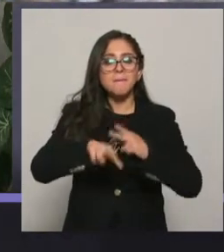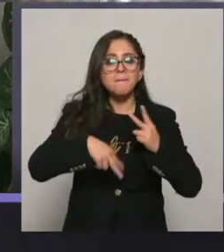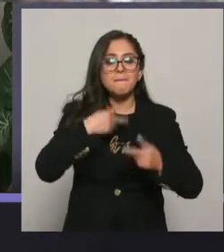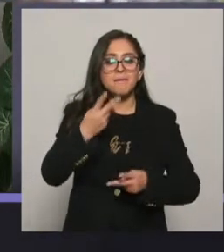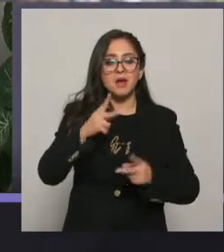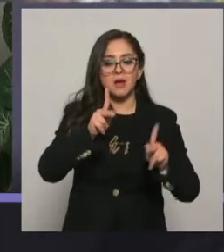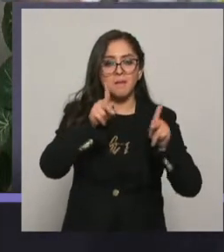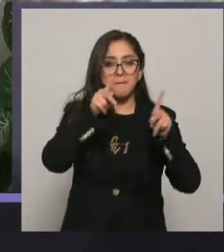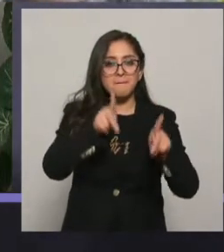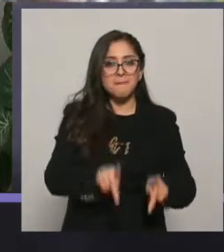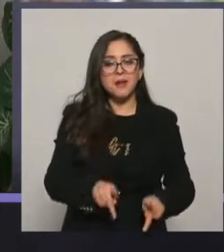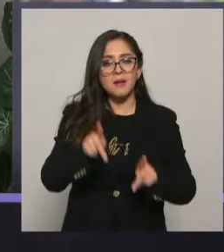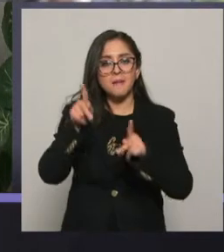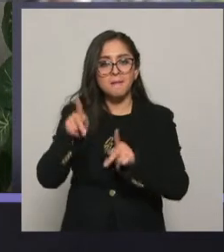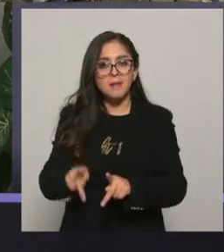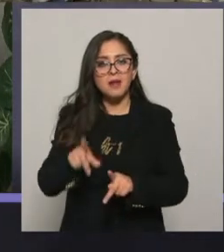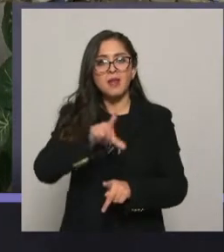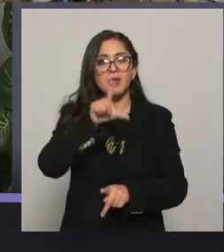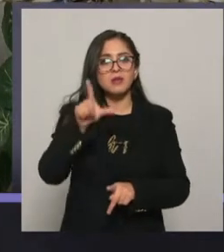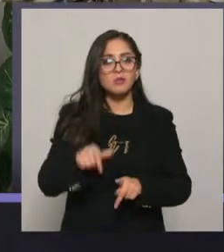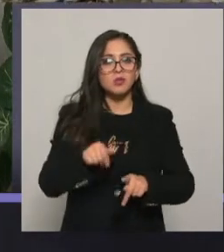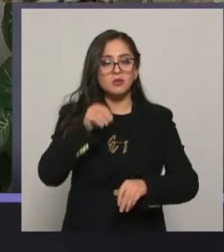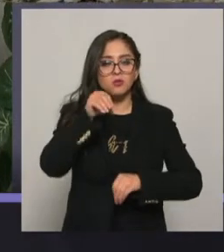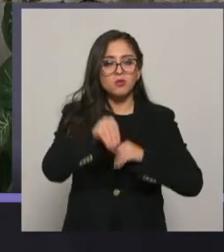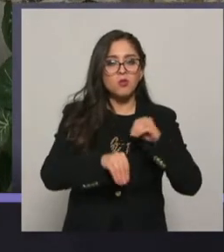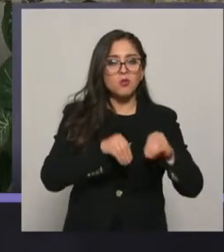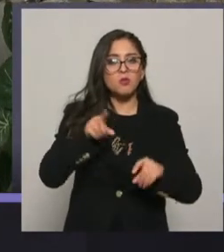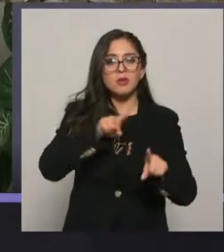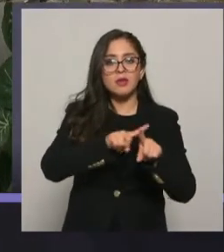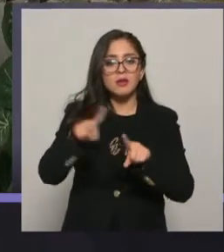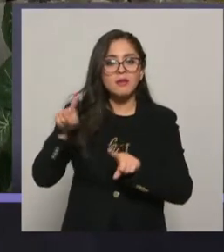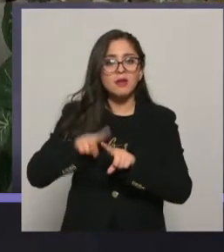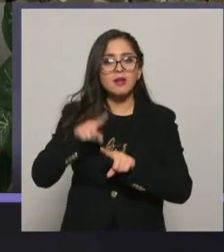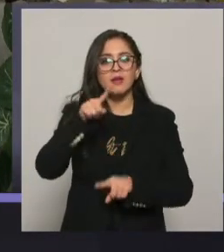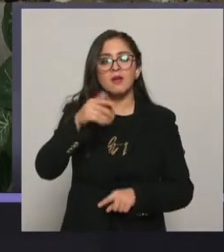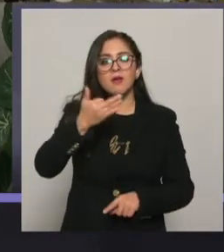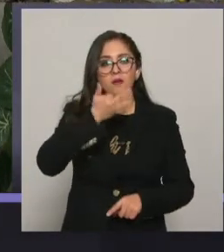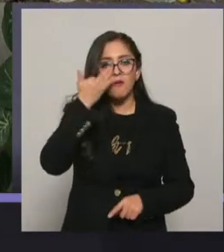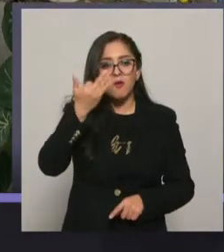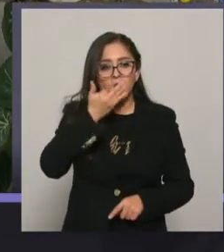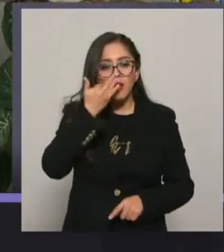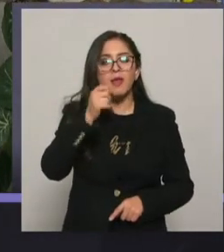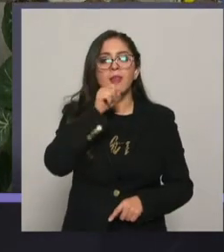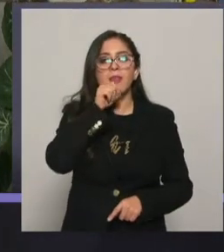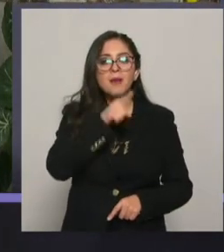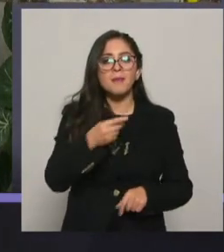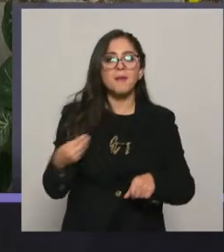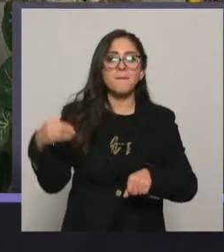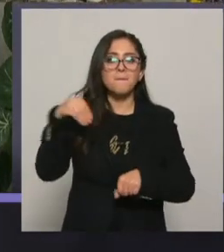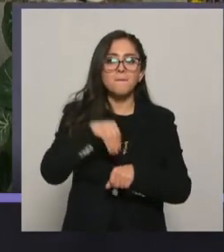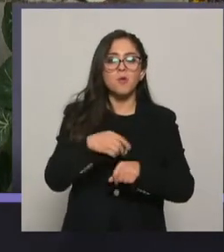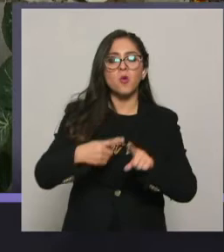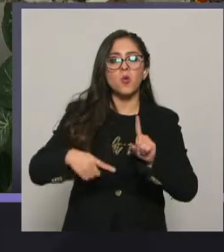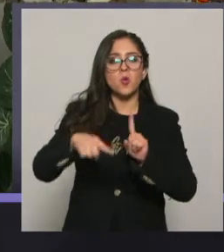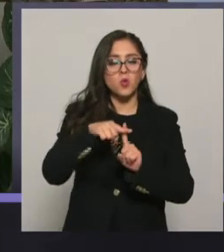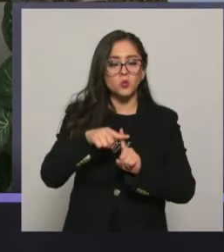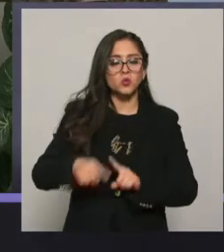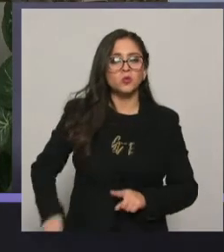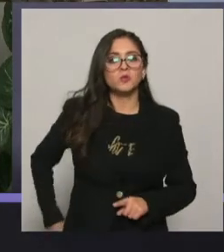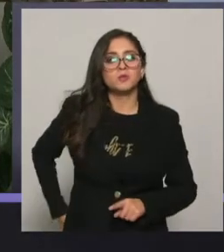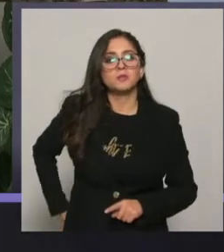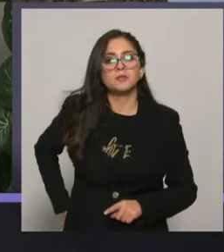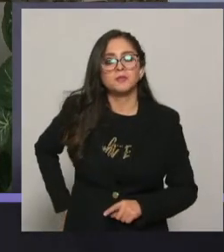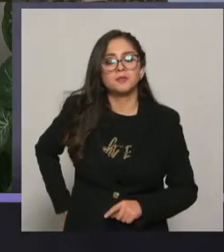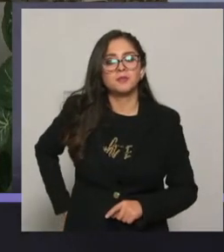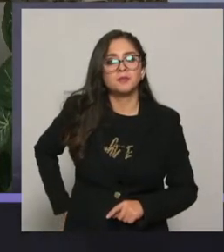y los adornan también con flores. Se les coloca también una cruz de pericón porque se